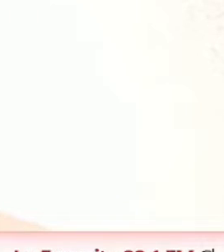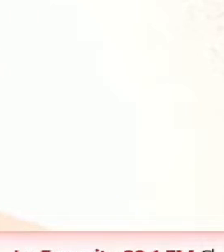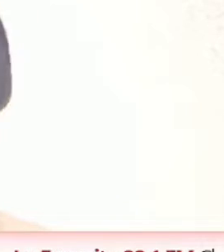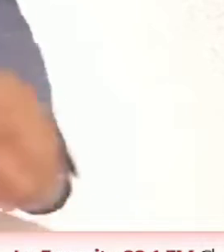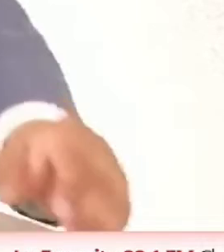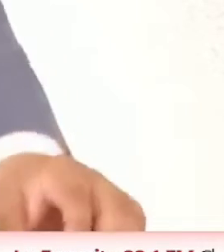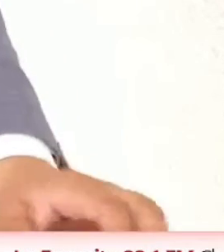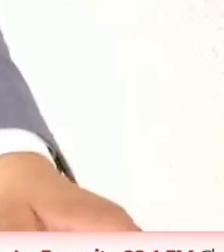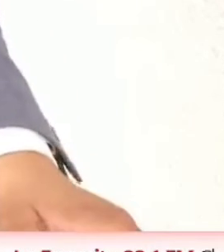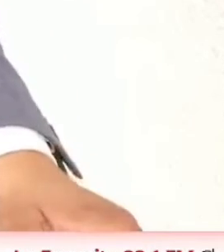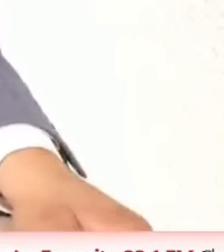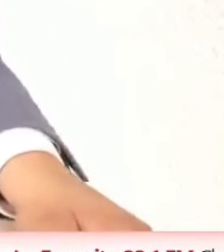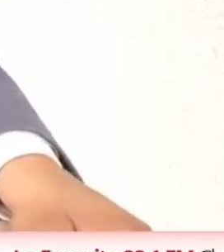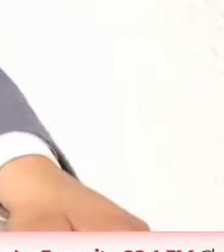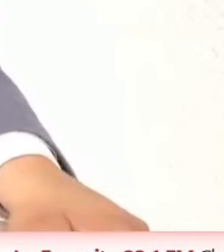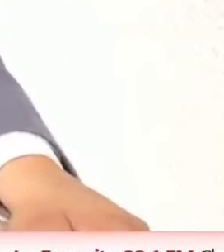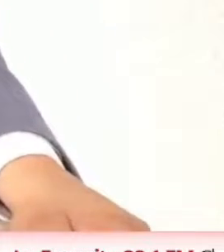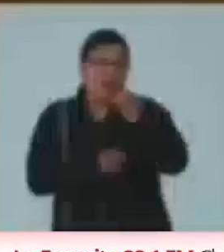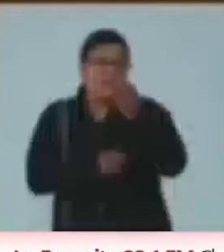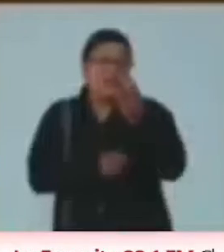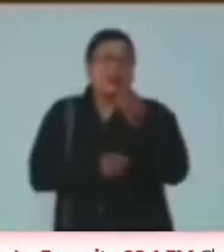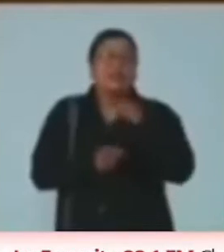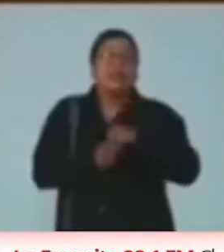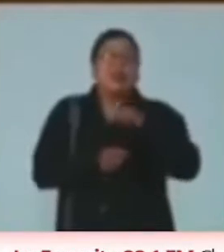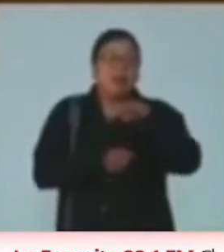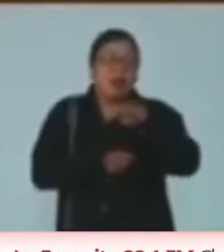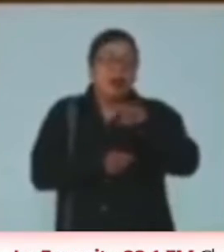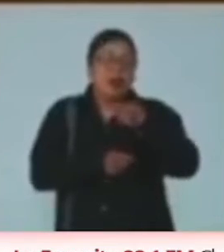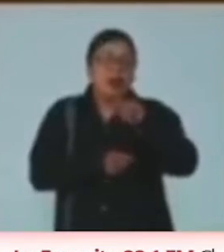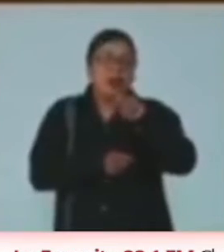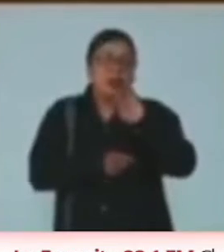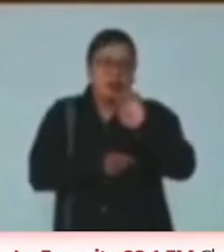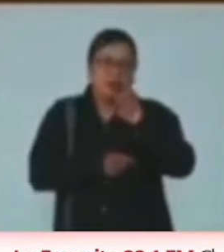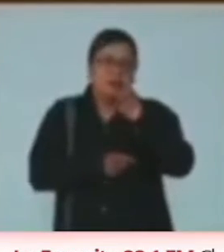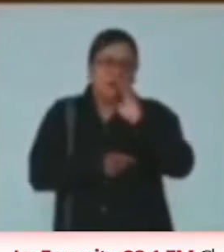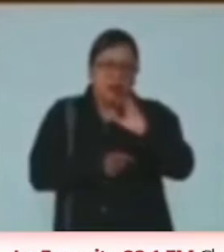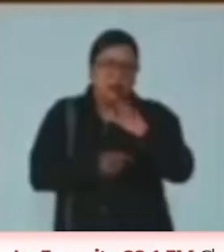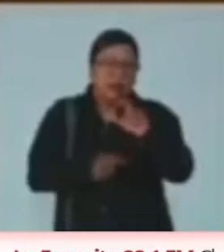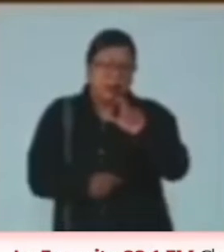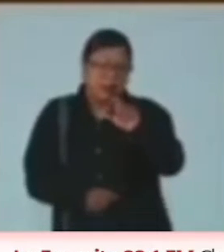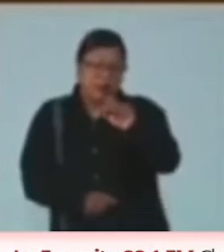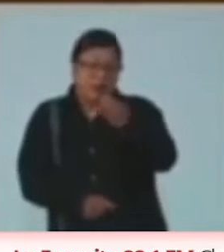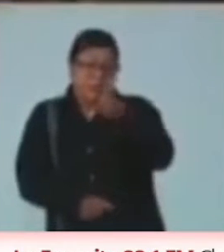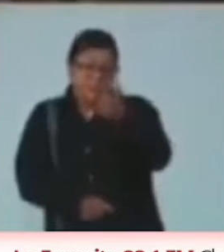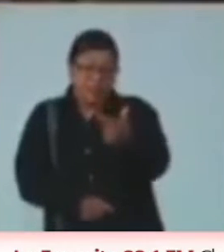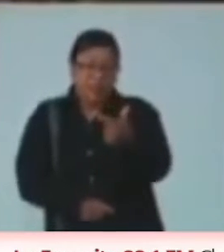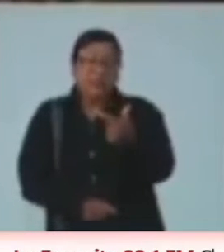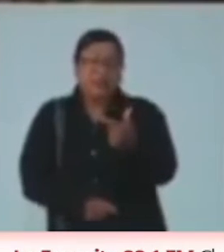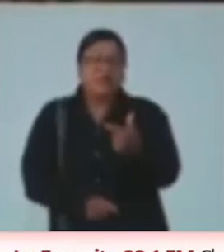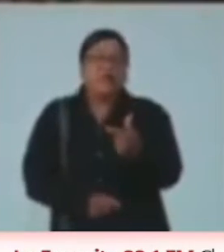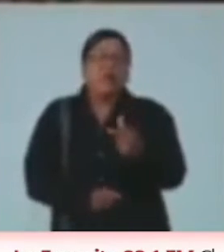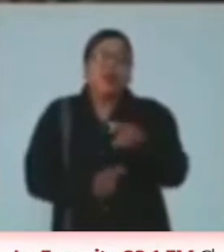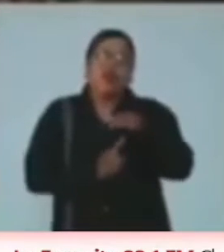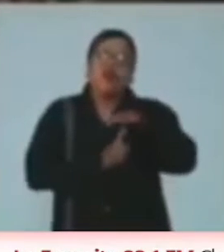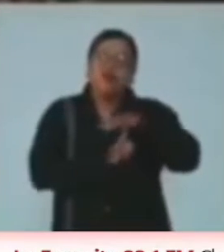helicóptero y de otras aeronaves. El 27 se realizó un sobrevuelo